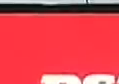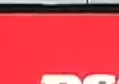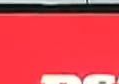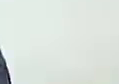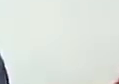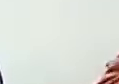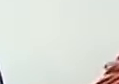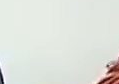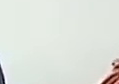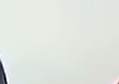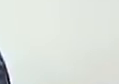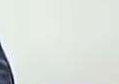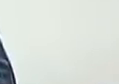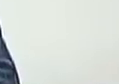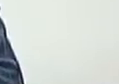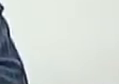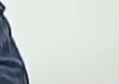sacrificio.